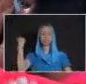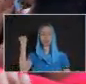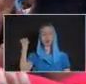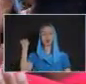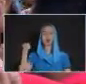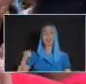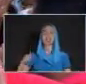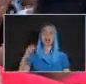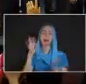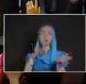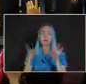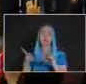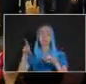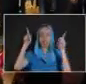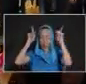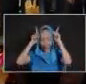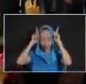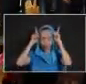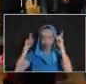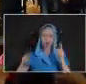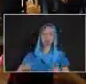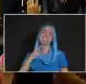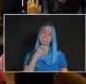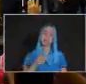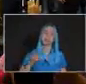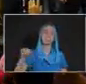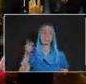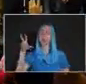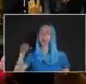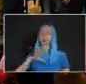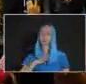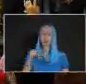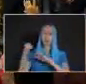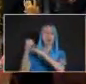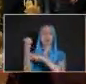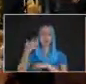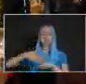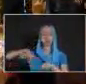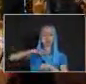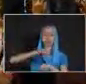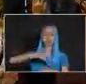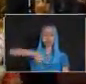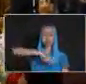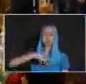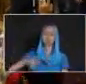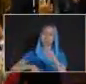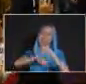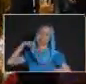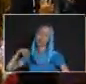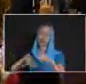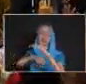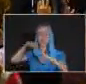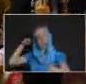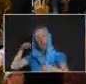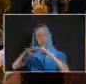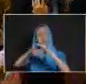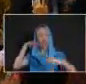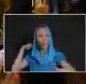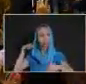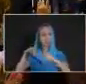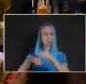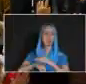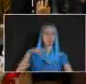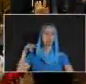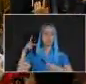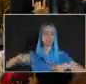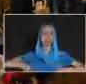en ese nombre decimos que no tiene cabida en nosotros. Le echamos fuera, fuera, fuera, fuera de